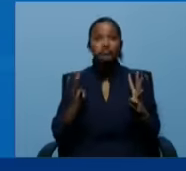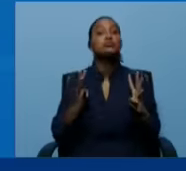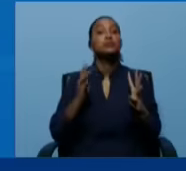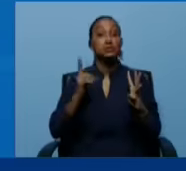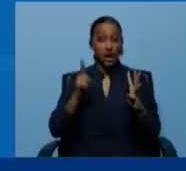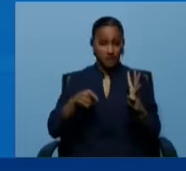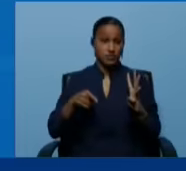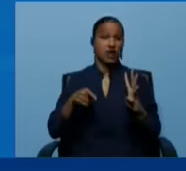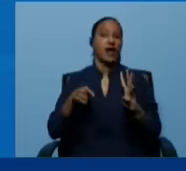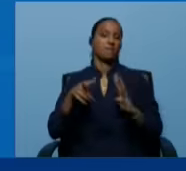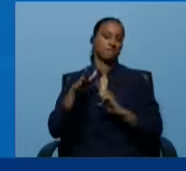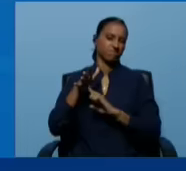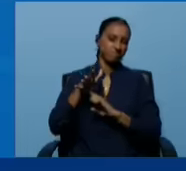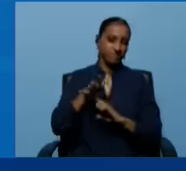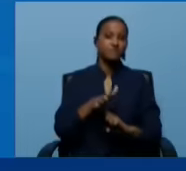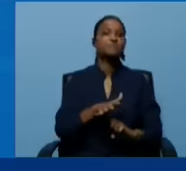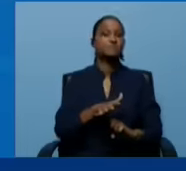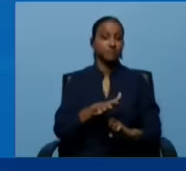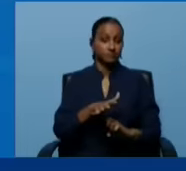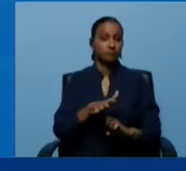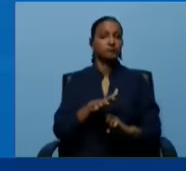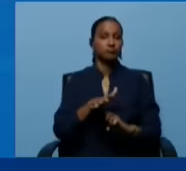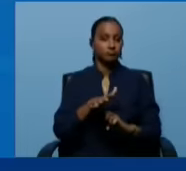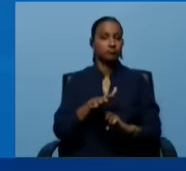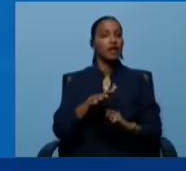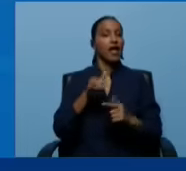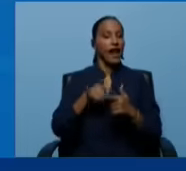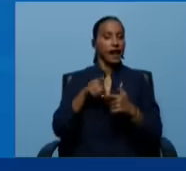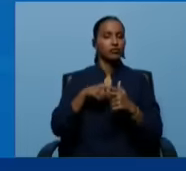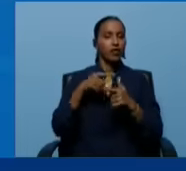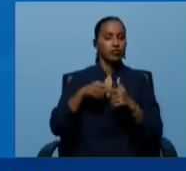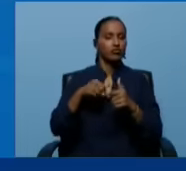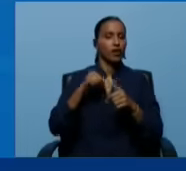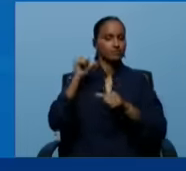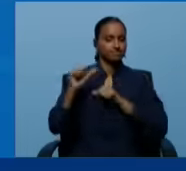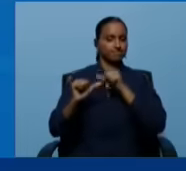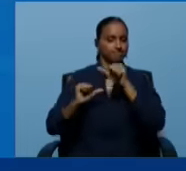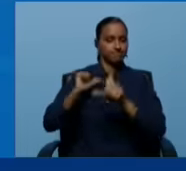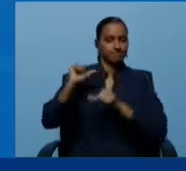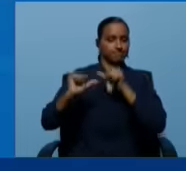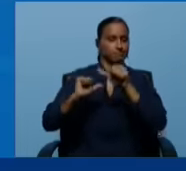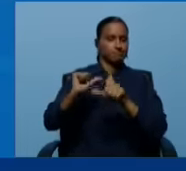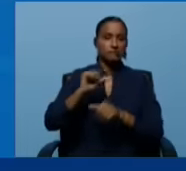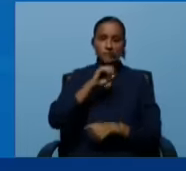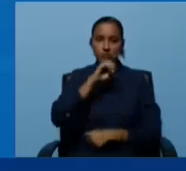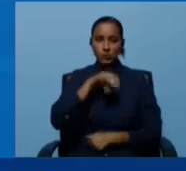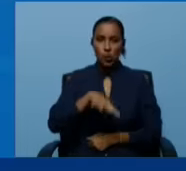Ali y de las Panteras Negras. Y luego vino